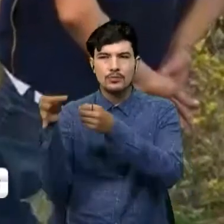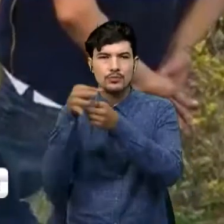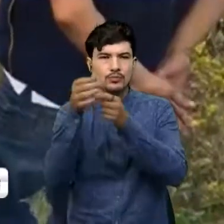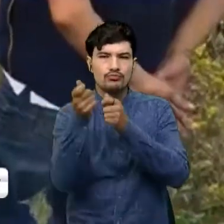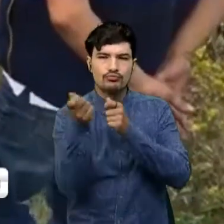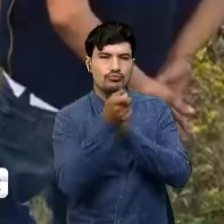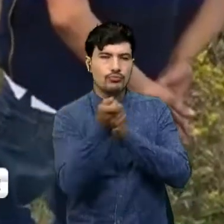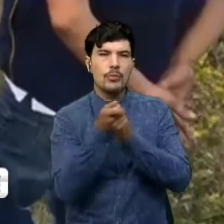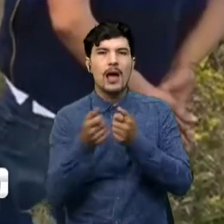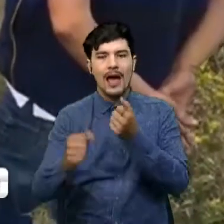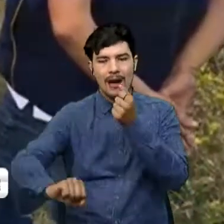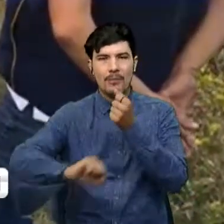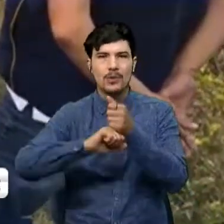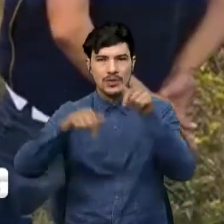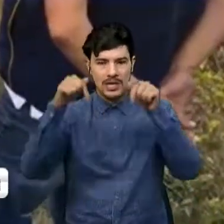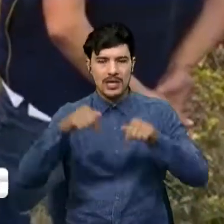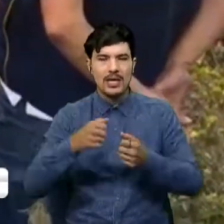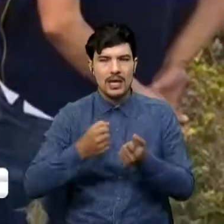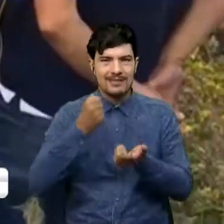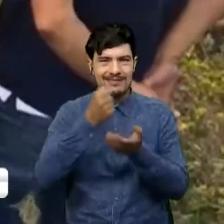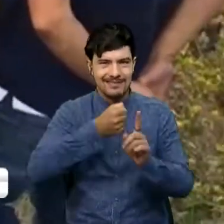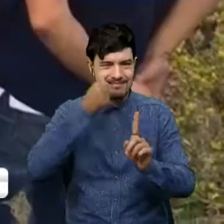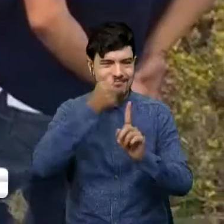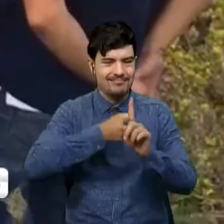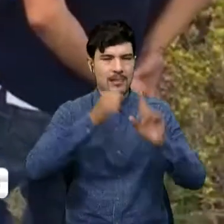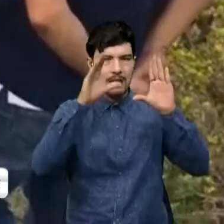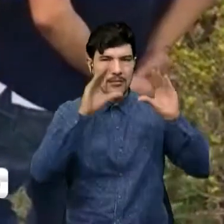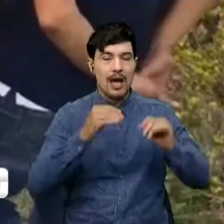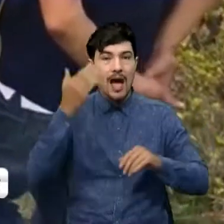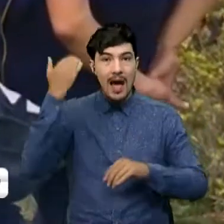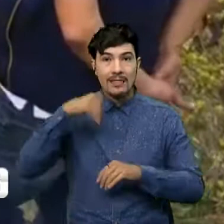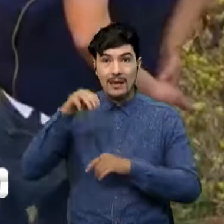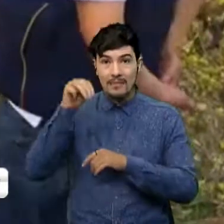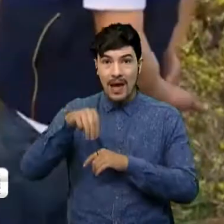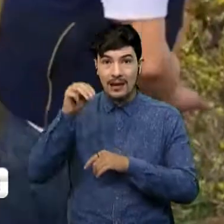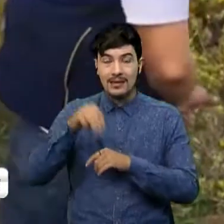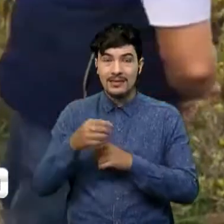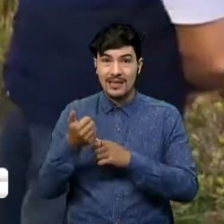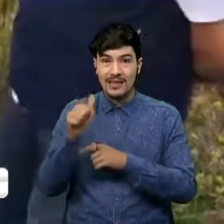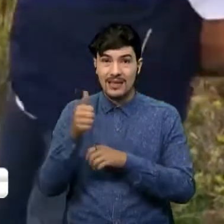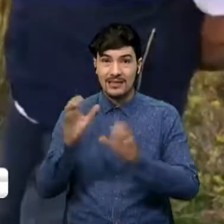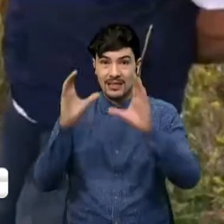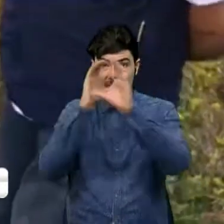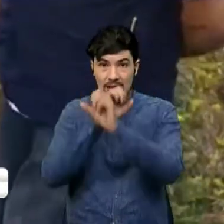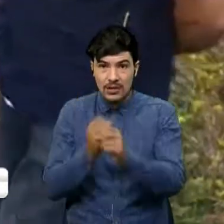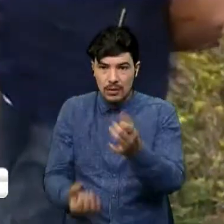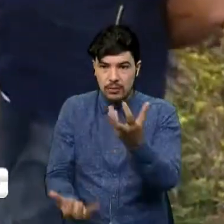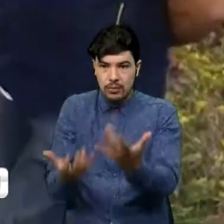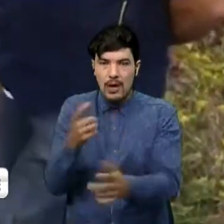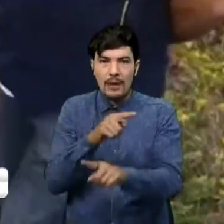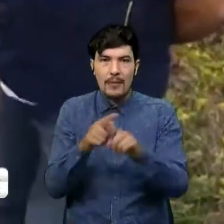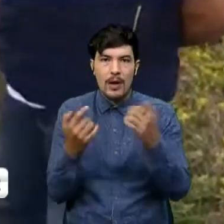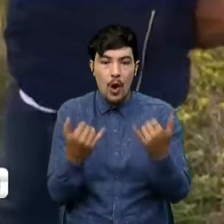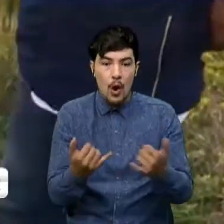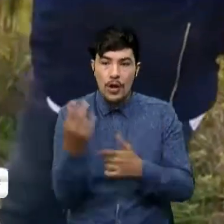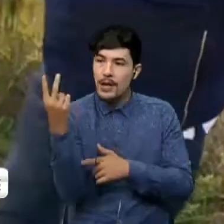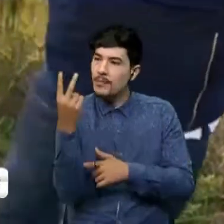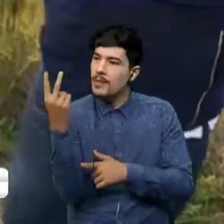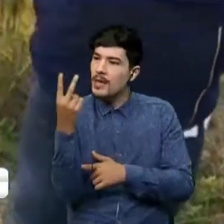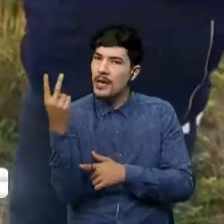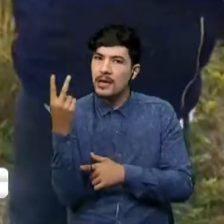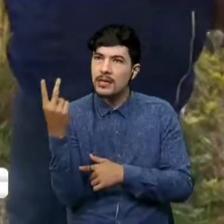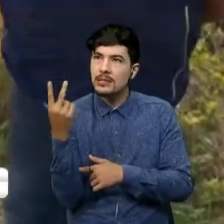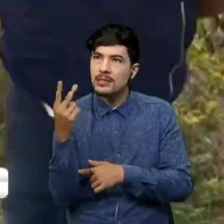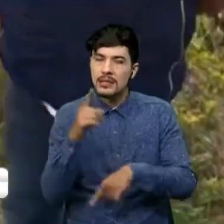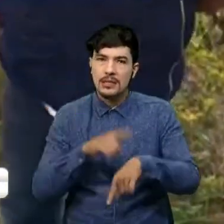apoyo que nos han brindado en este incendio que nos inició el martes a las 10 de la noche, hoy viernes a